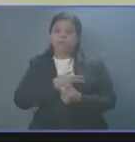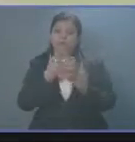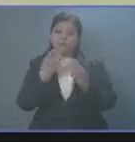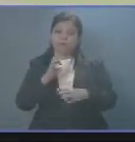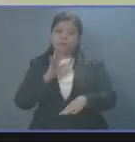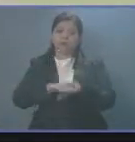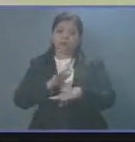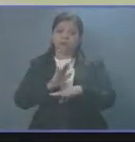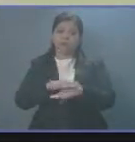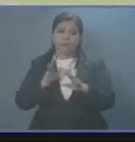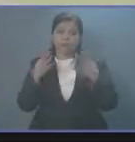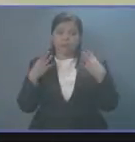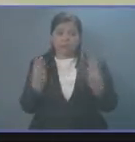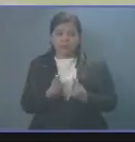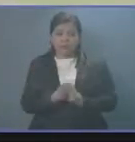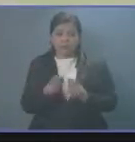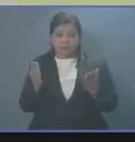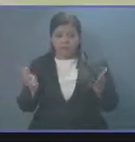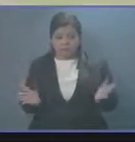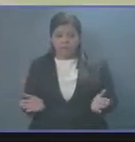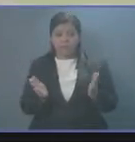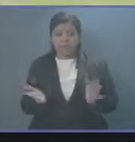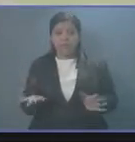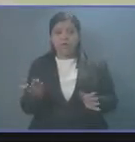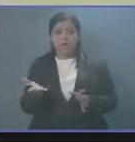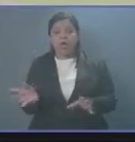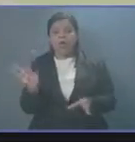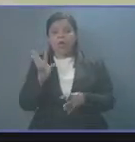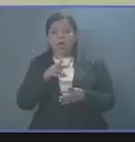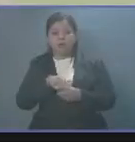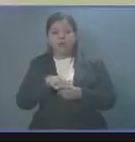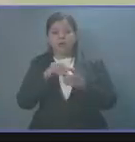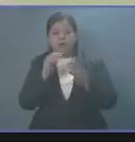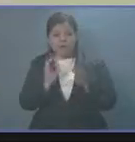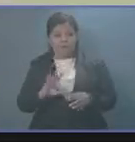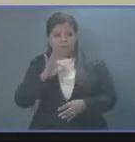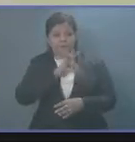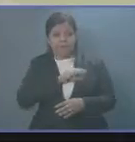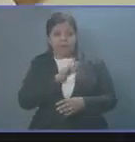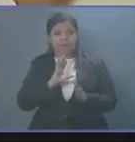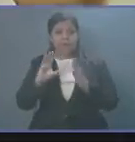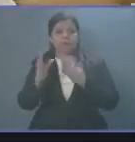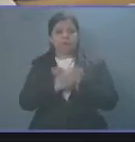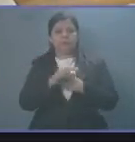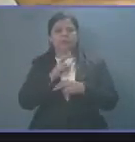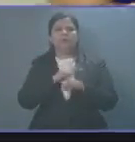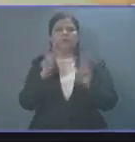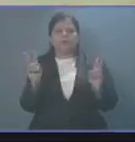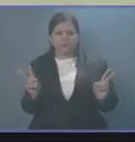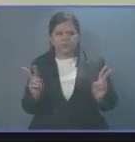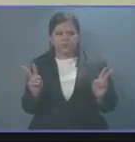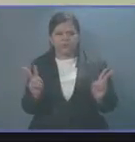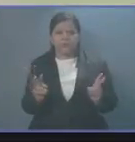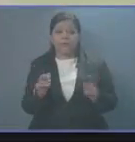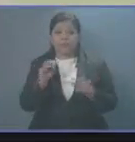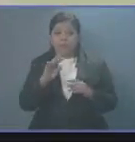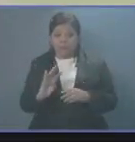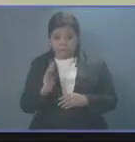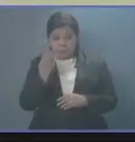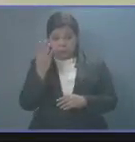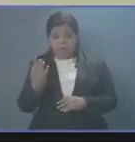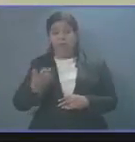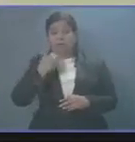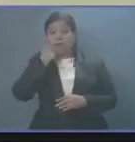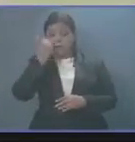la sociedad a fomentar la inclusión y a generar actitudes que favorezcan la cultura de paz y el respeto mutuo. Cuatro, invitamos a las y los